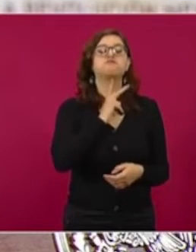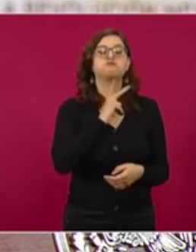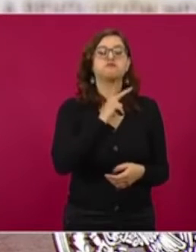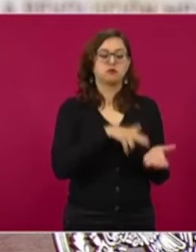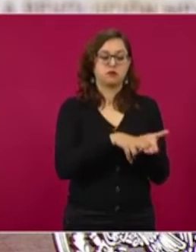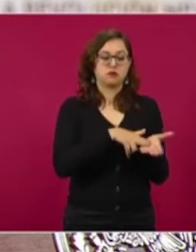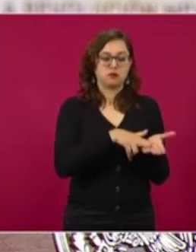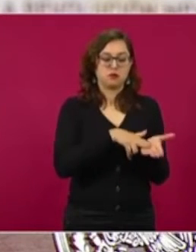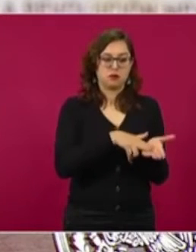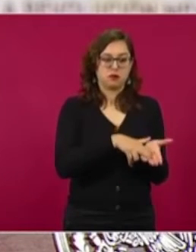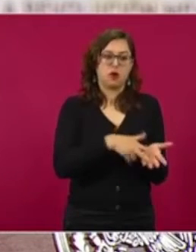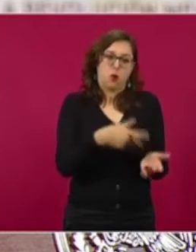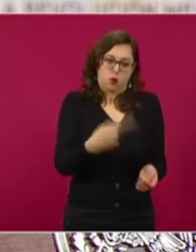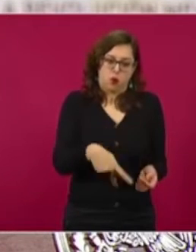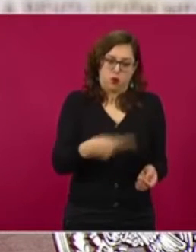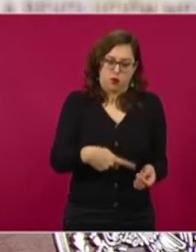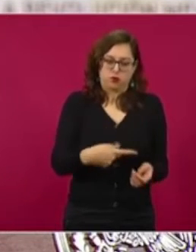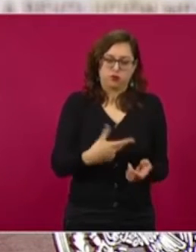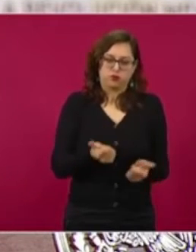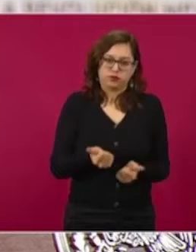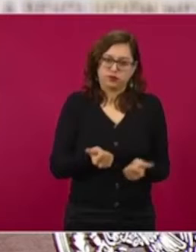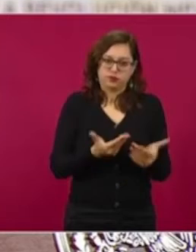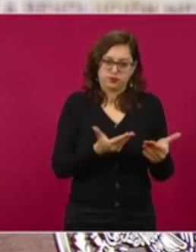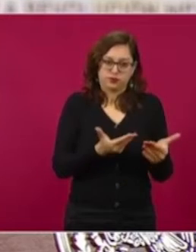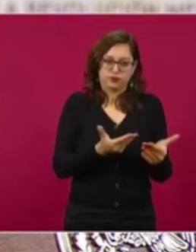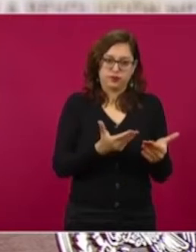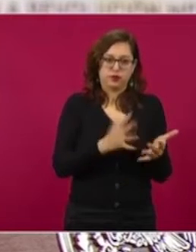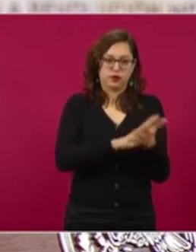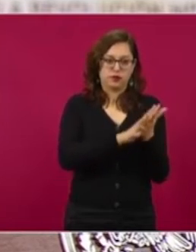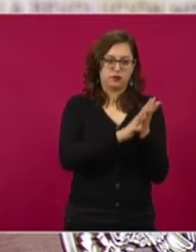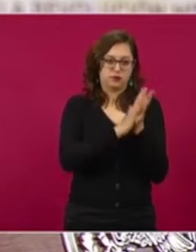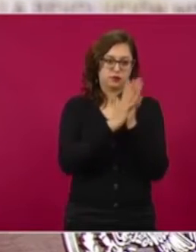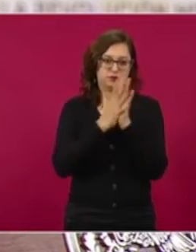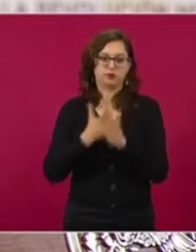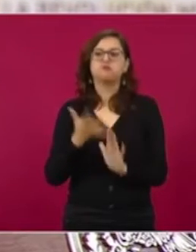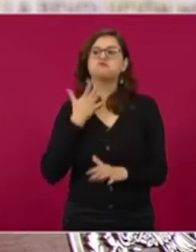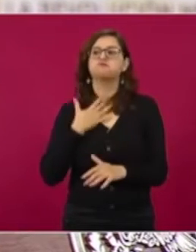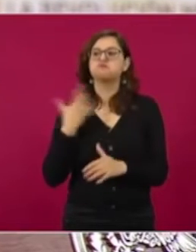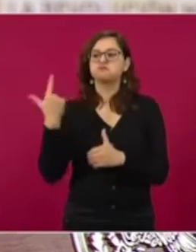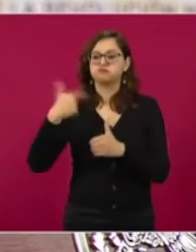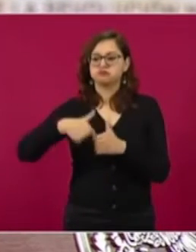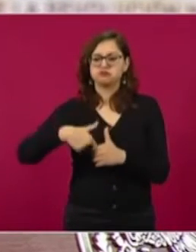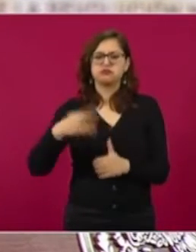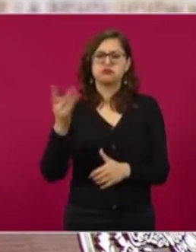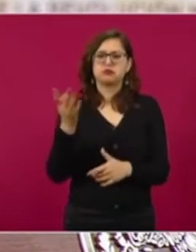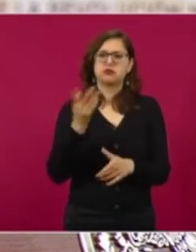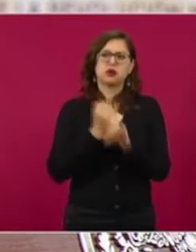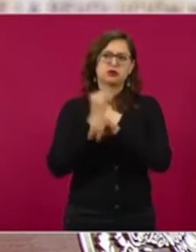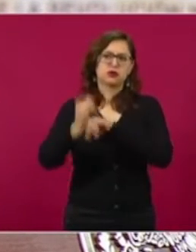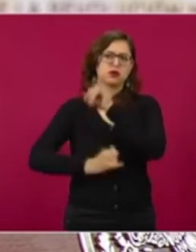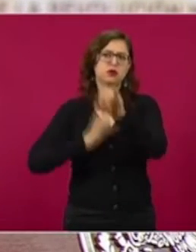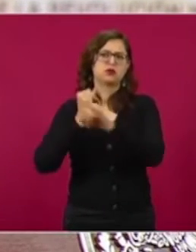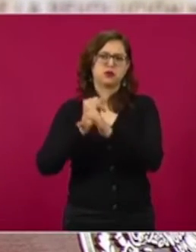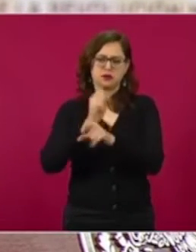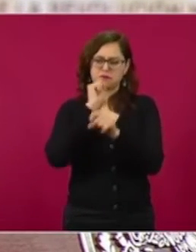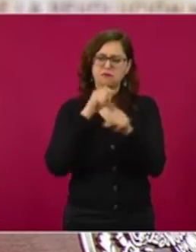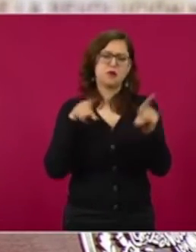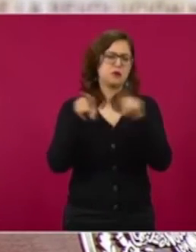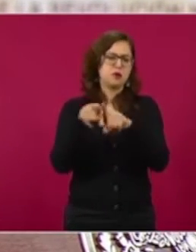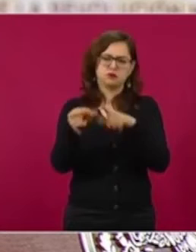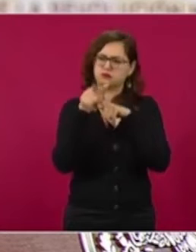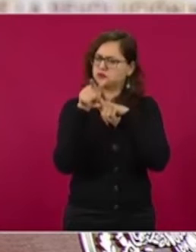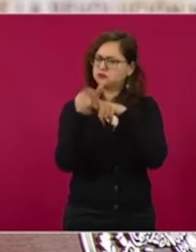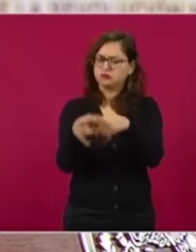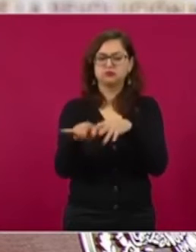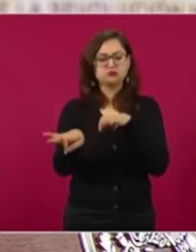México y también crudo del mercado internacional. Y